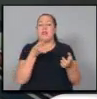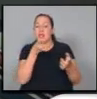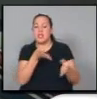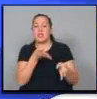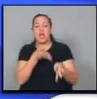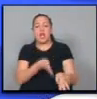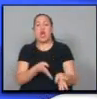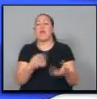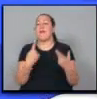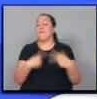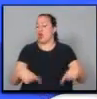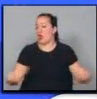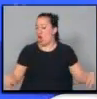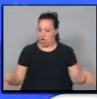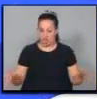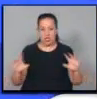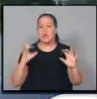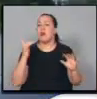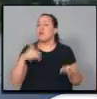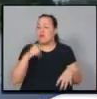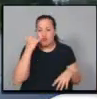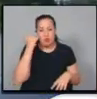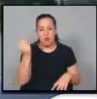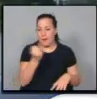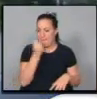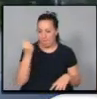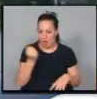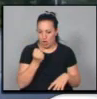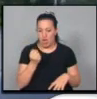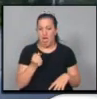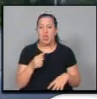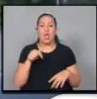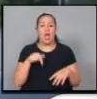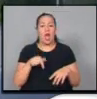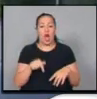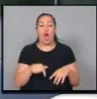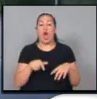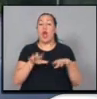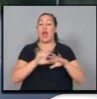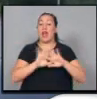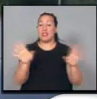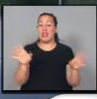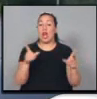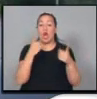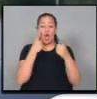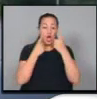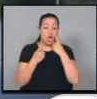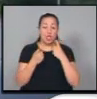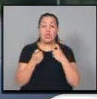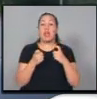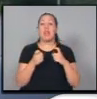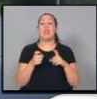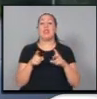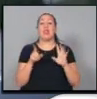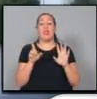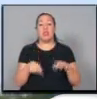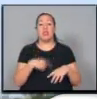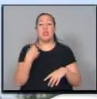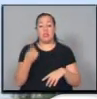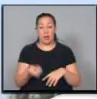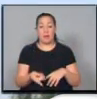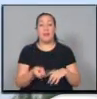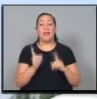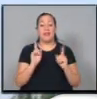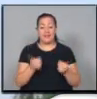que va a ser muy importante. Por ahora está fuera de este tipo de controles el tráfico terrestre. Después se va a implementar.